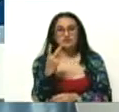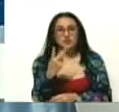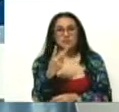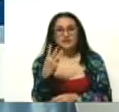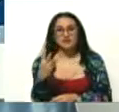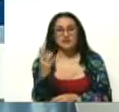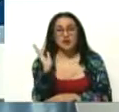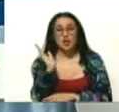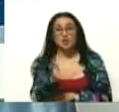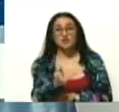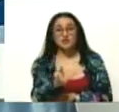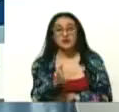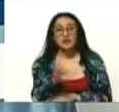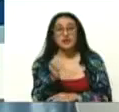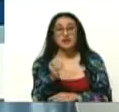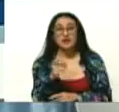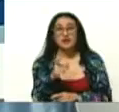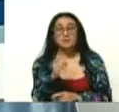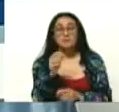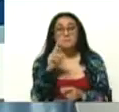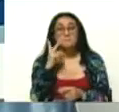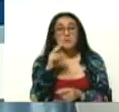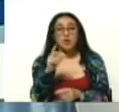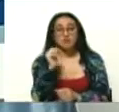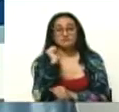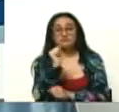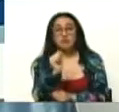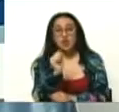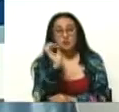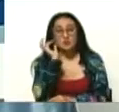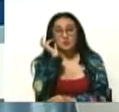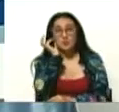2.423 condenas por el delito de homicidio.